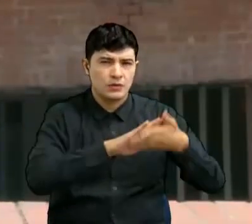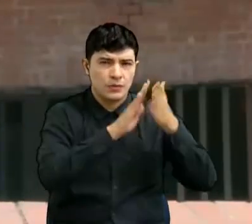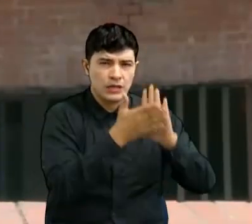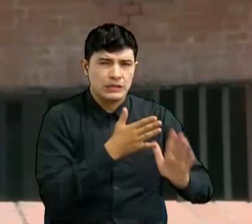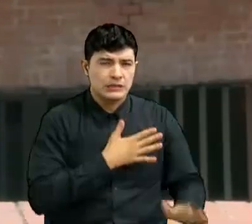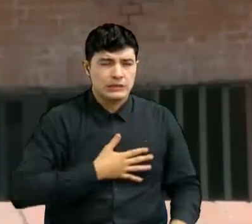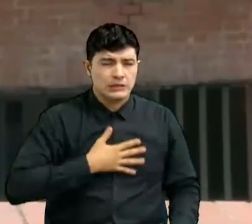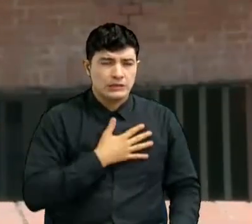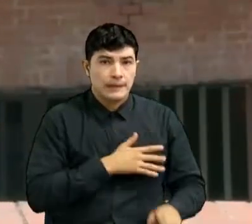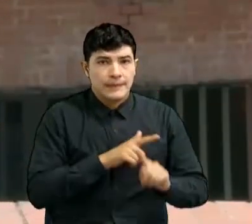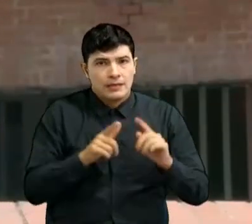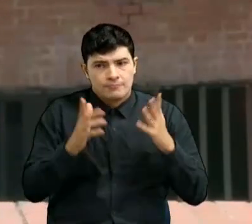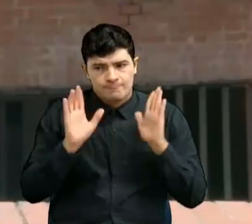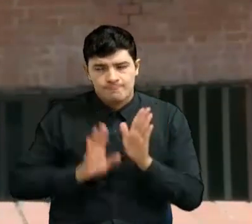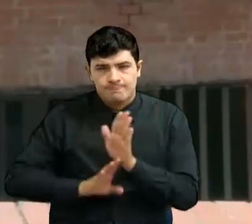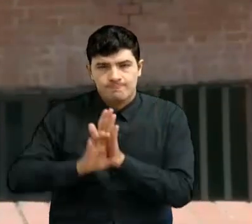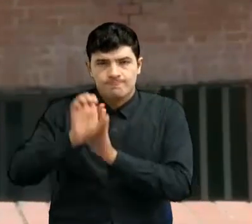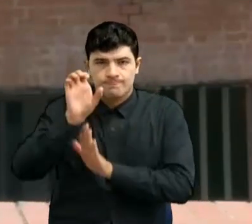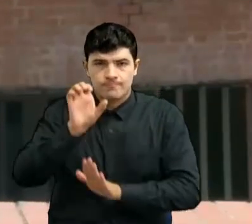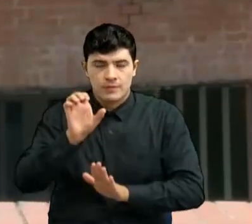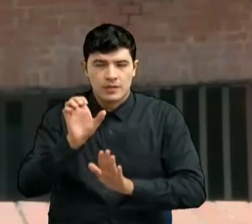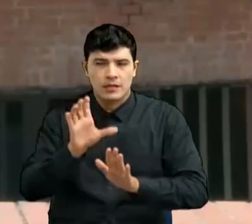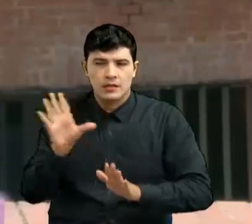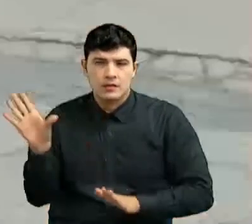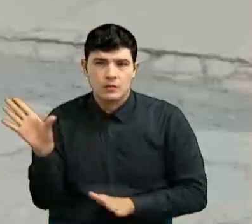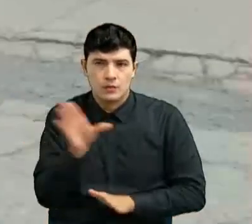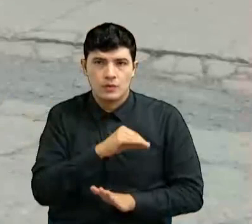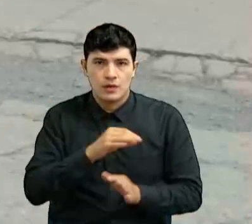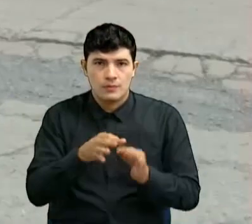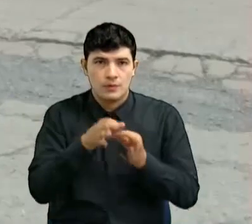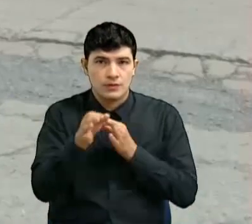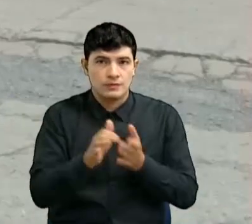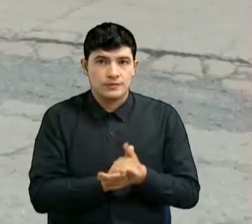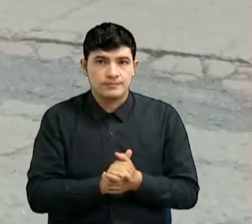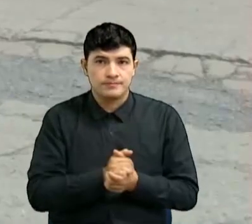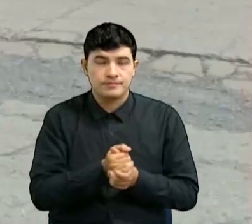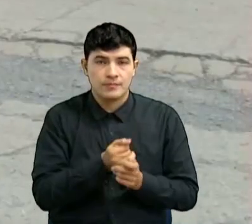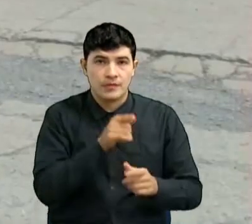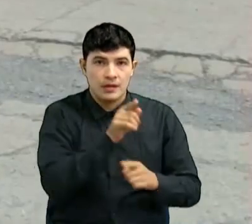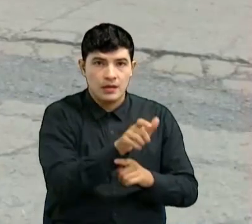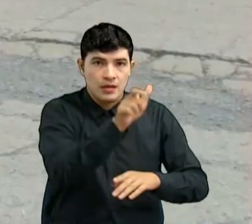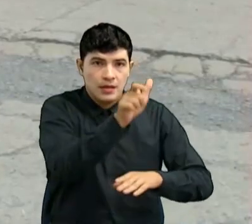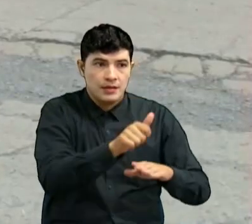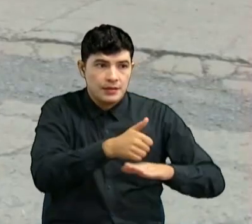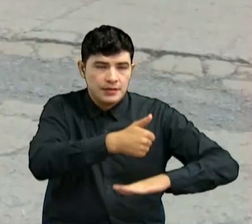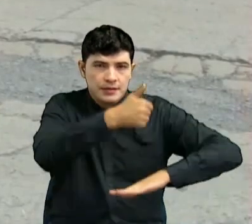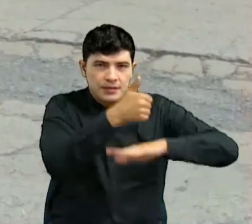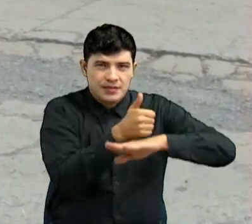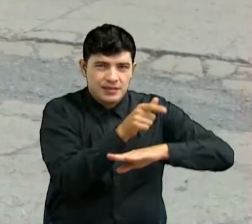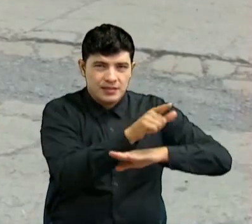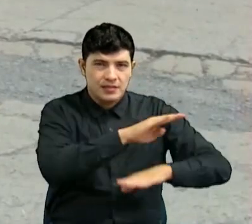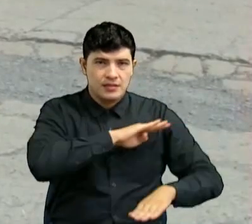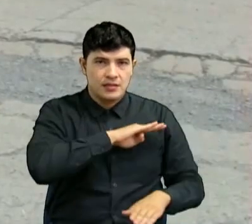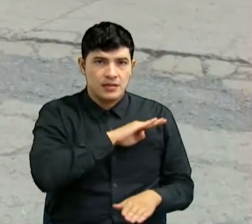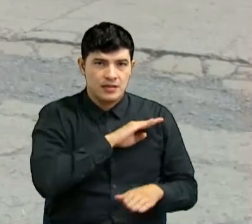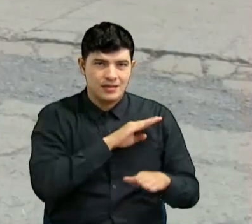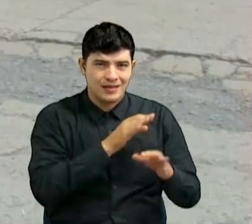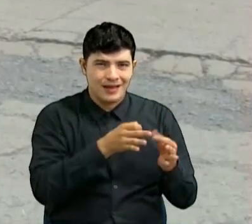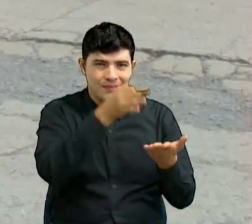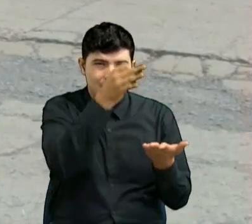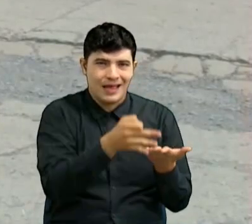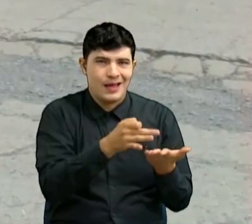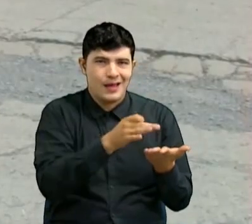pero sin duda ha sido un éxito para el municipio todo lo que hemos hecho. El mandatario de esta población, conocida como la capital panelera